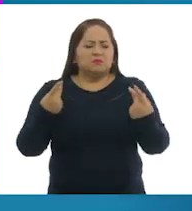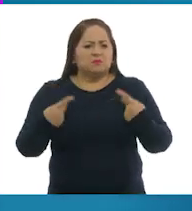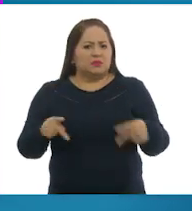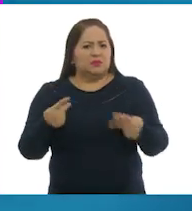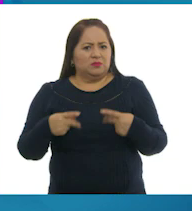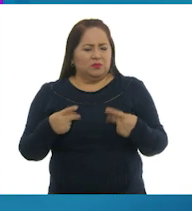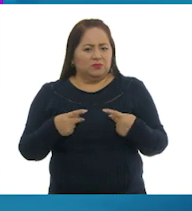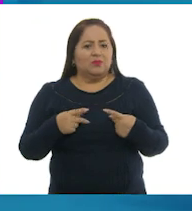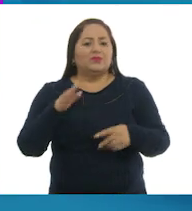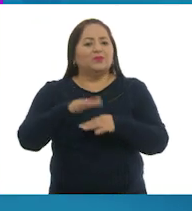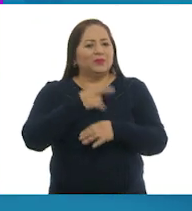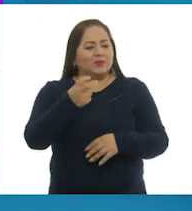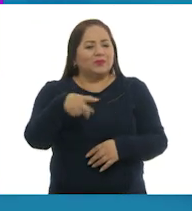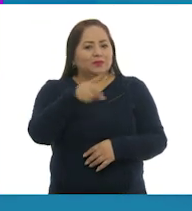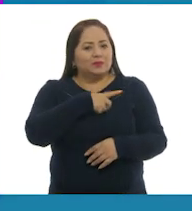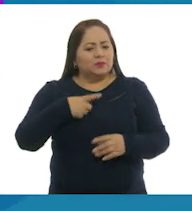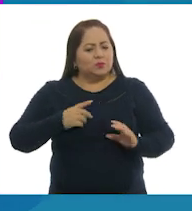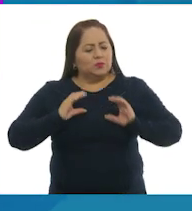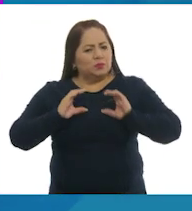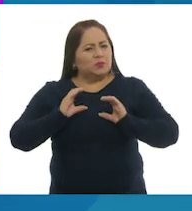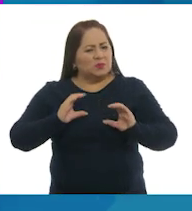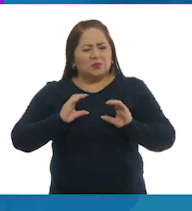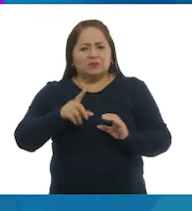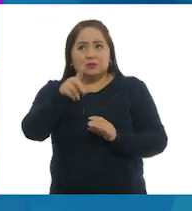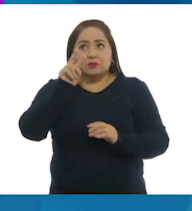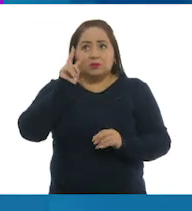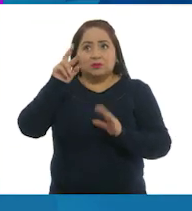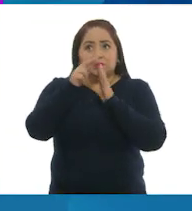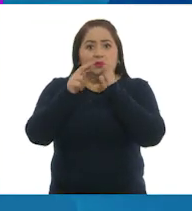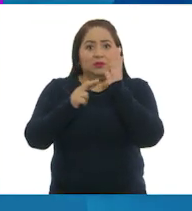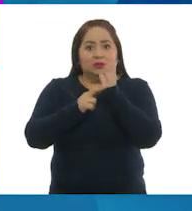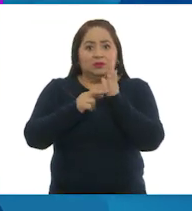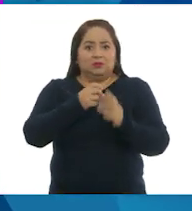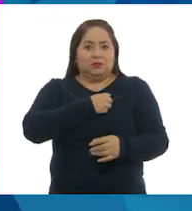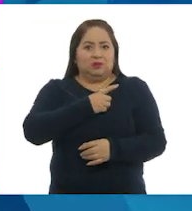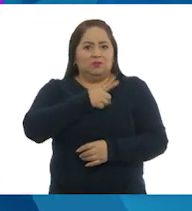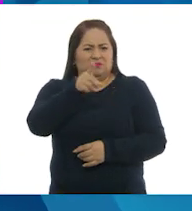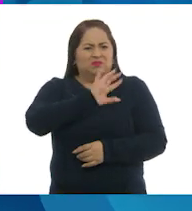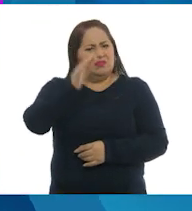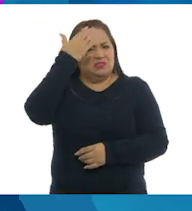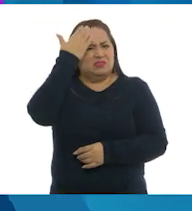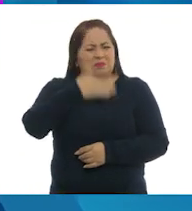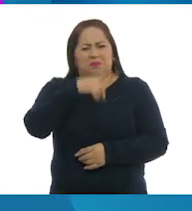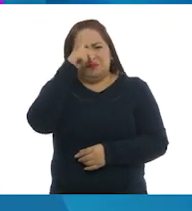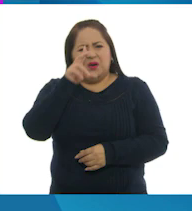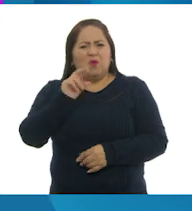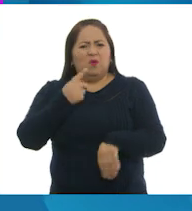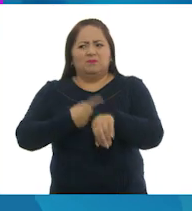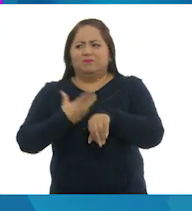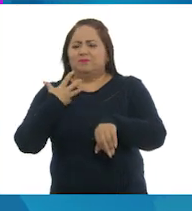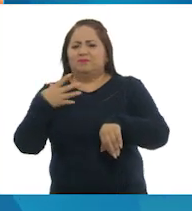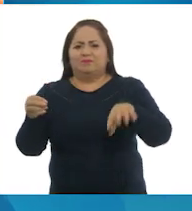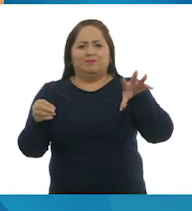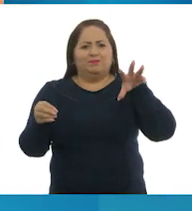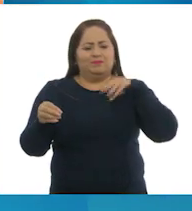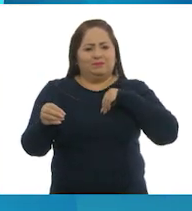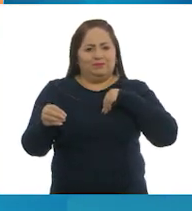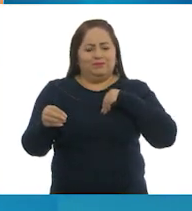personas. Por eso hay que continuar cuidándonos siguiendo las buenas prácticas que ya todos conocemos para evitar contagiarnos.